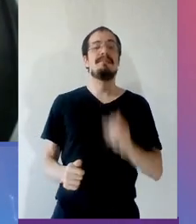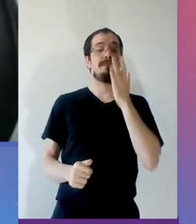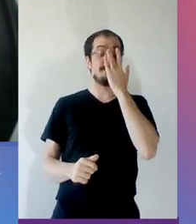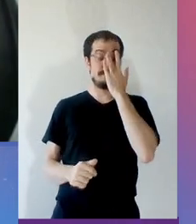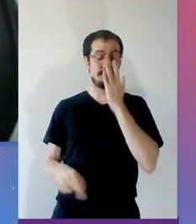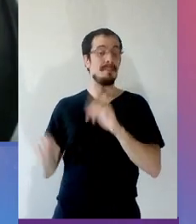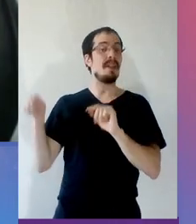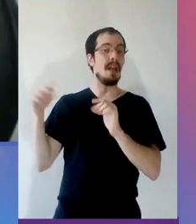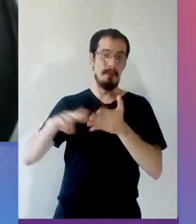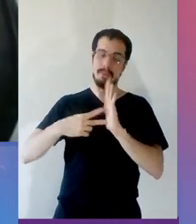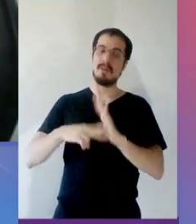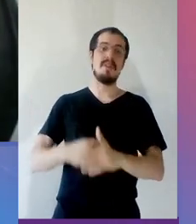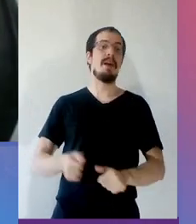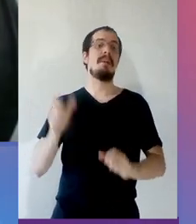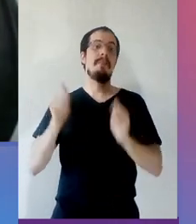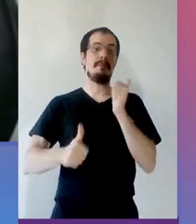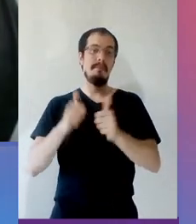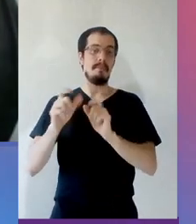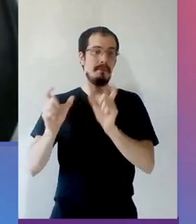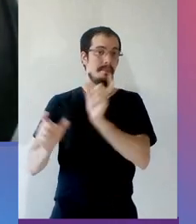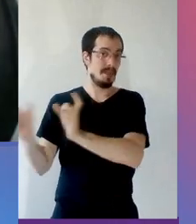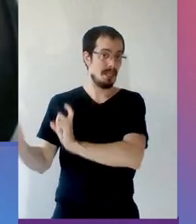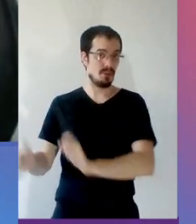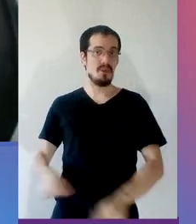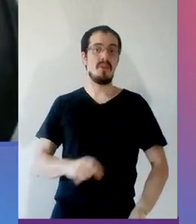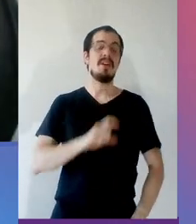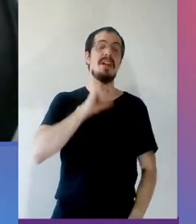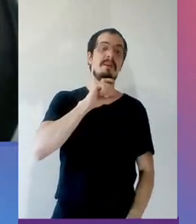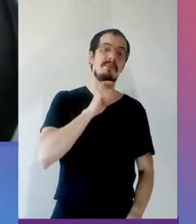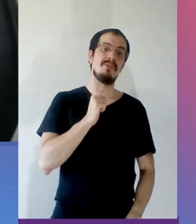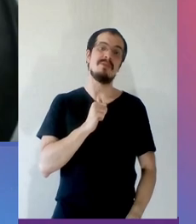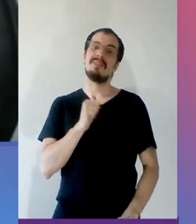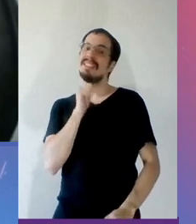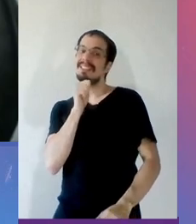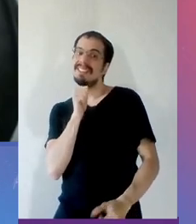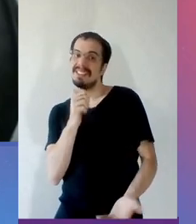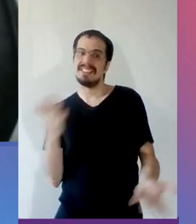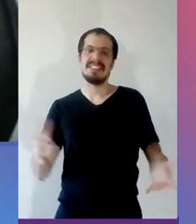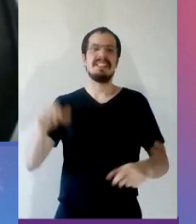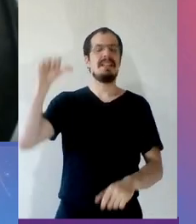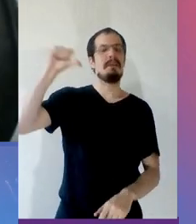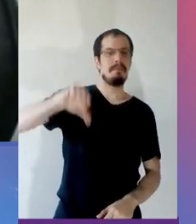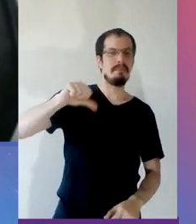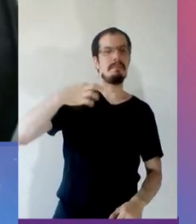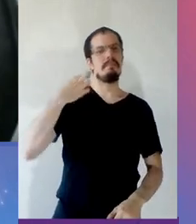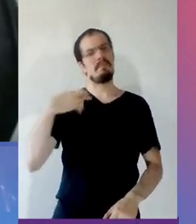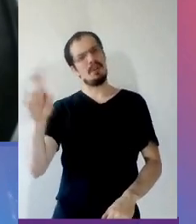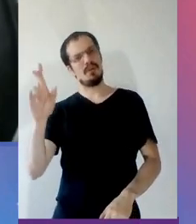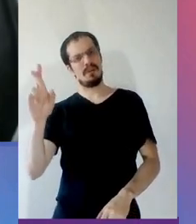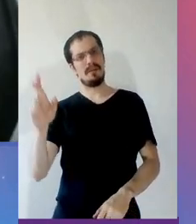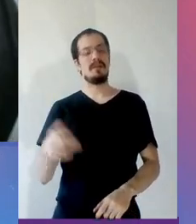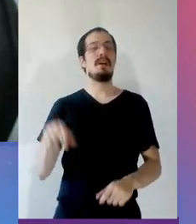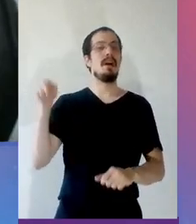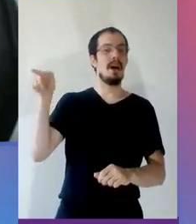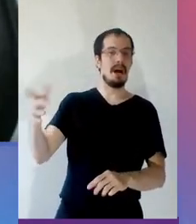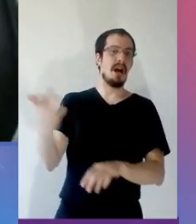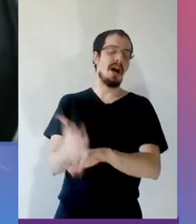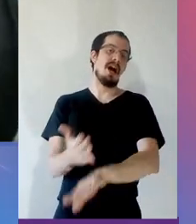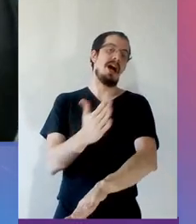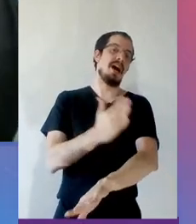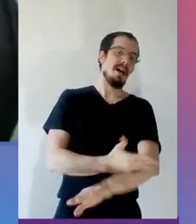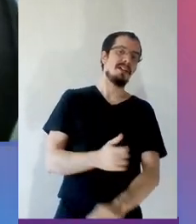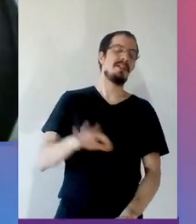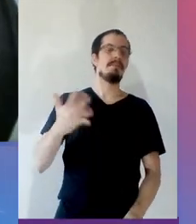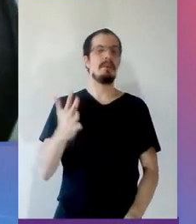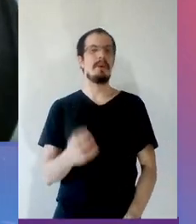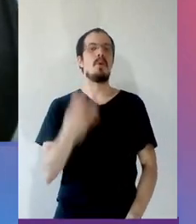que esa cifra tiene que haber aumentado. Hace 4 o 5 años volvimos a hacer el mismo estudio en todo el país con